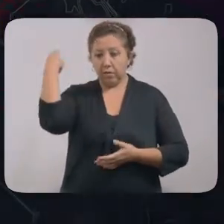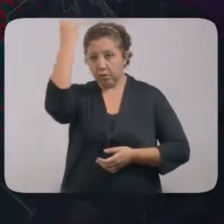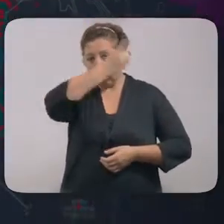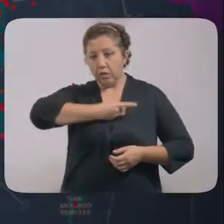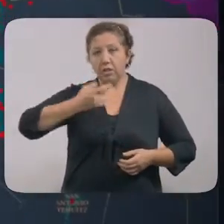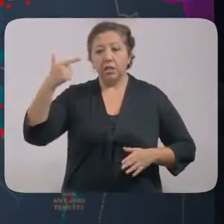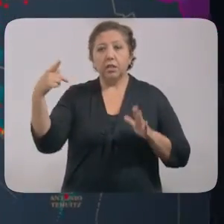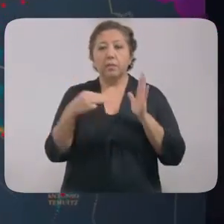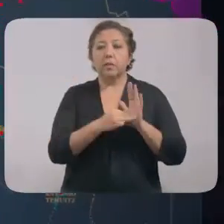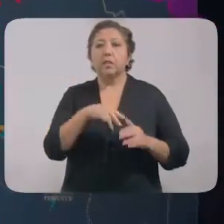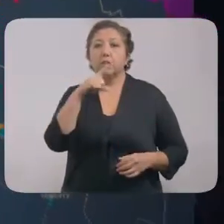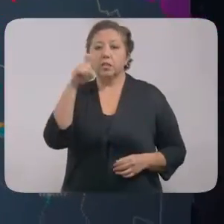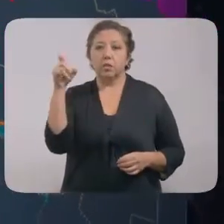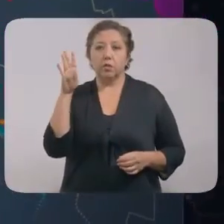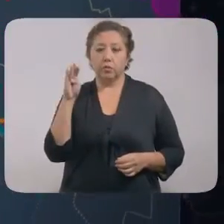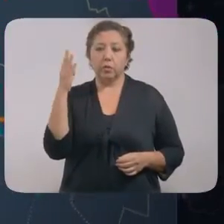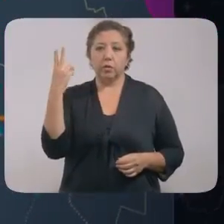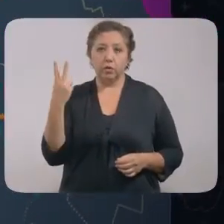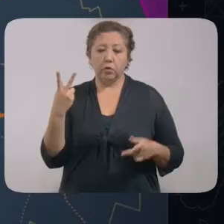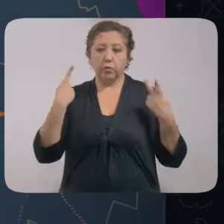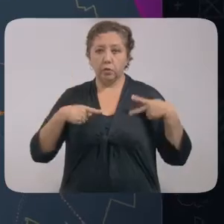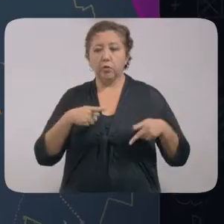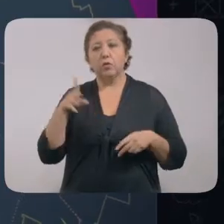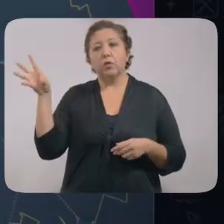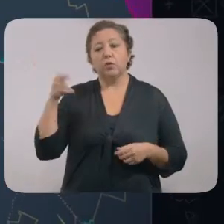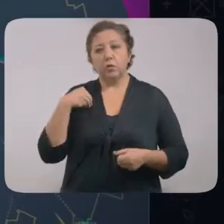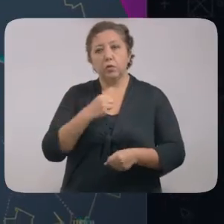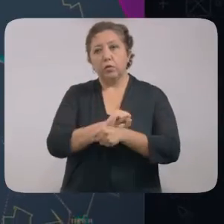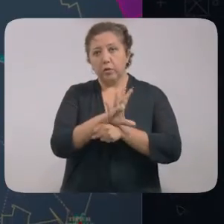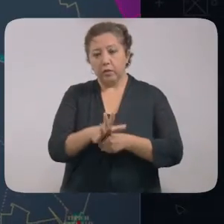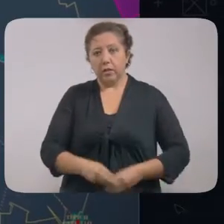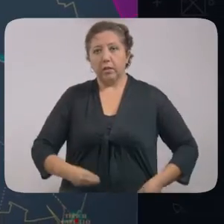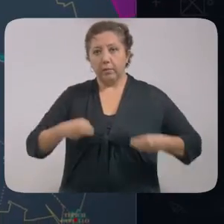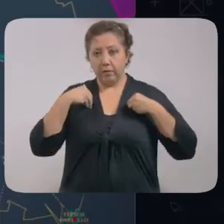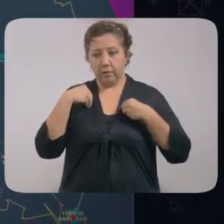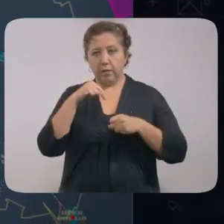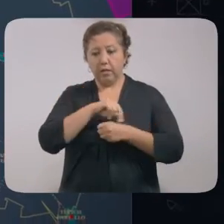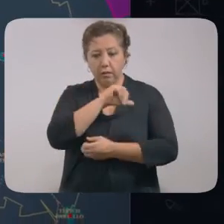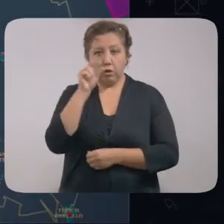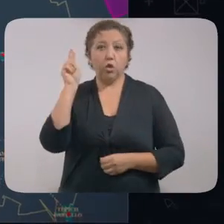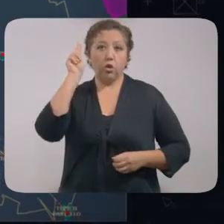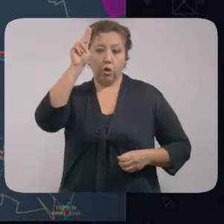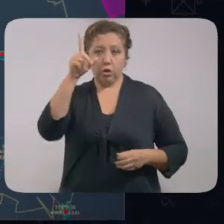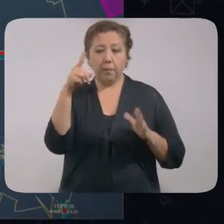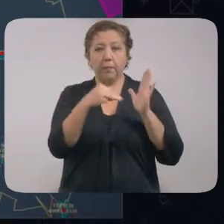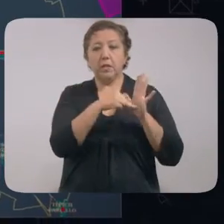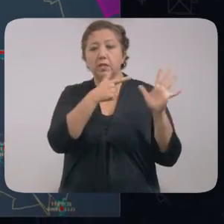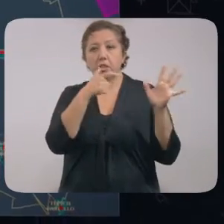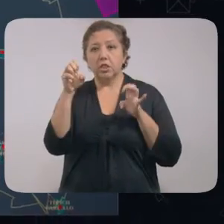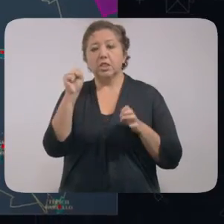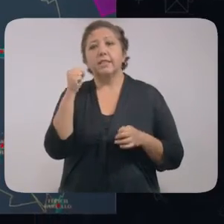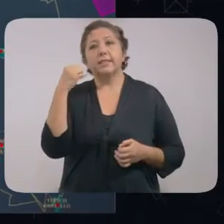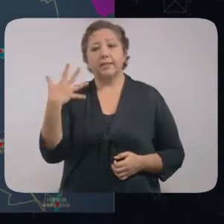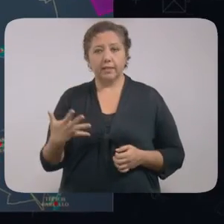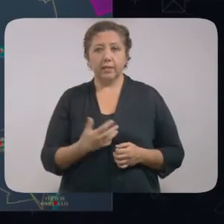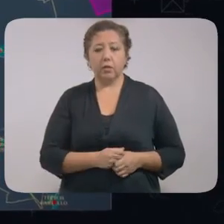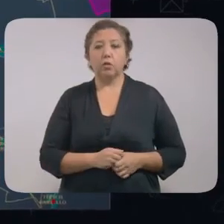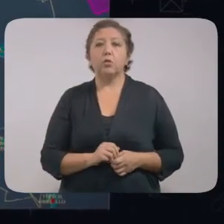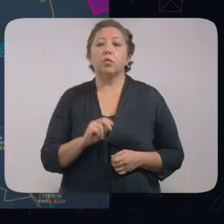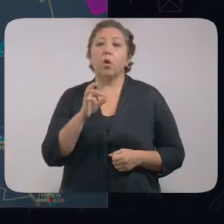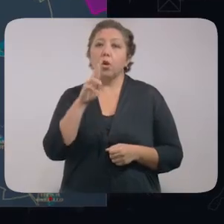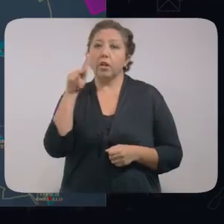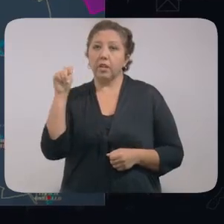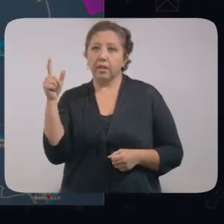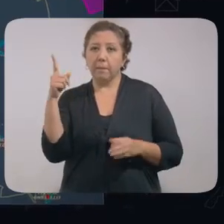diagnosticado 7.192 personas contagiadas de coronavirus, que viven en la zona norte 1.765, en la